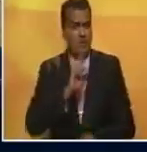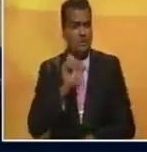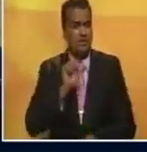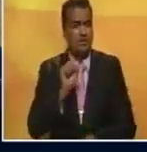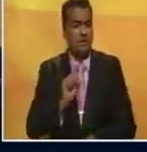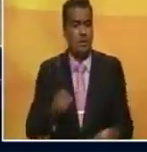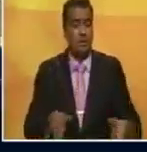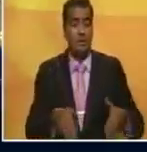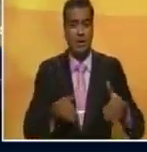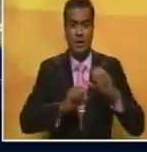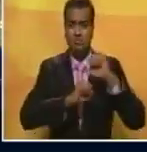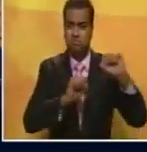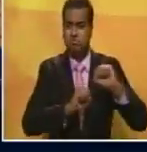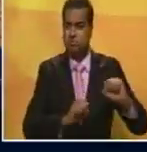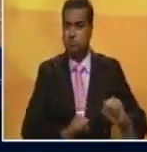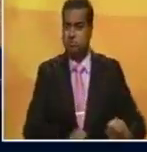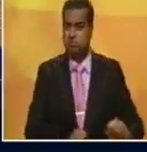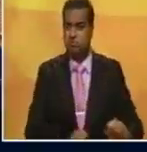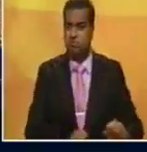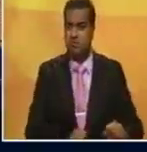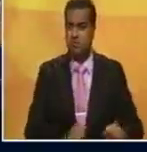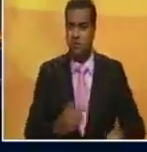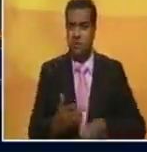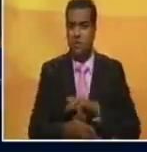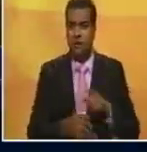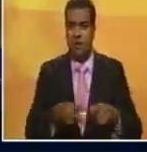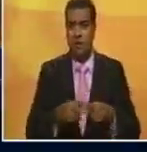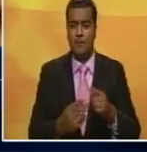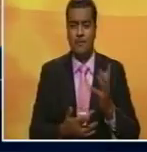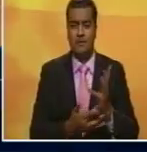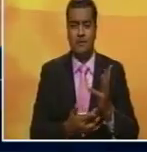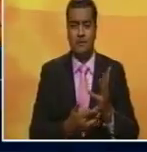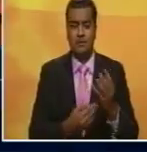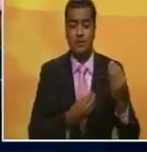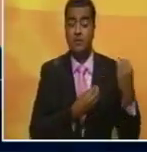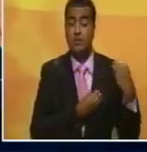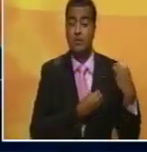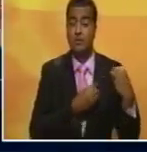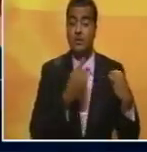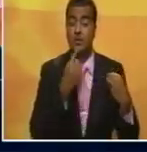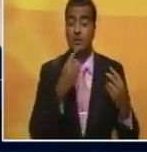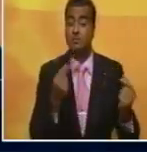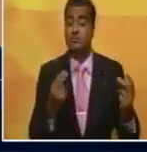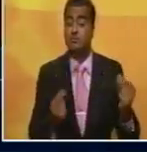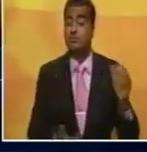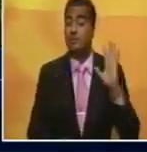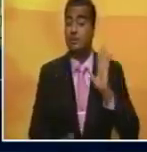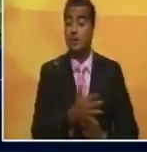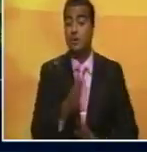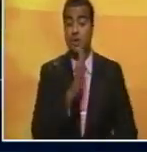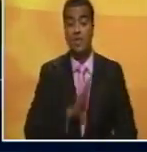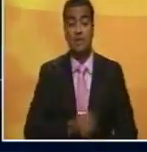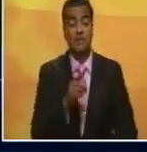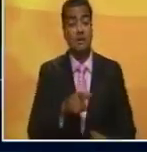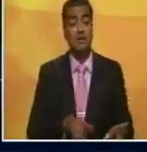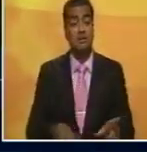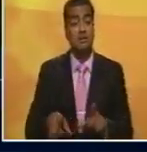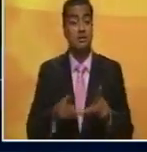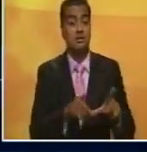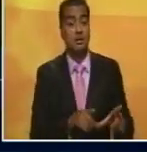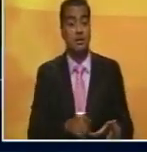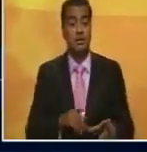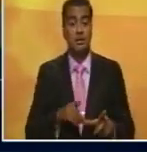lo que originaron las explosiones fue una falla técnica. Autoridades reportaron el desalojo de quienes se encontraban en plena hora pico